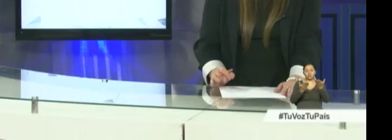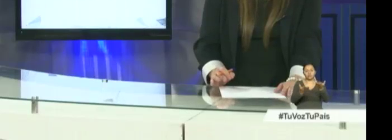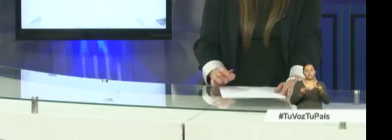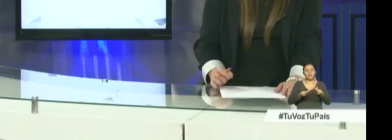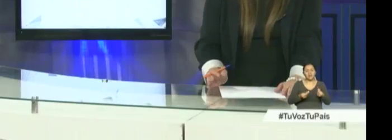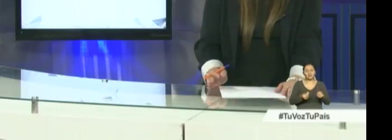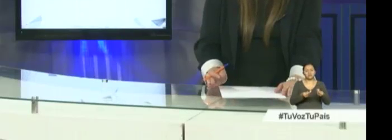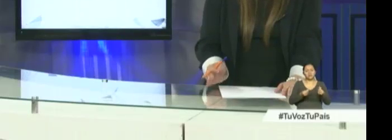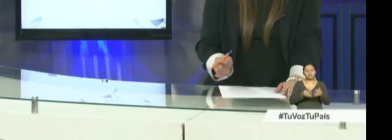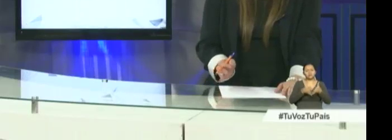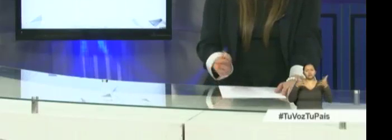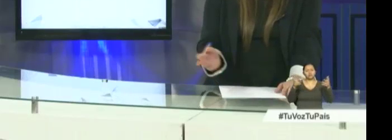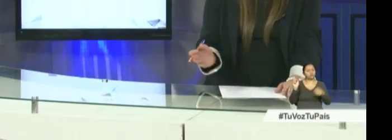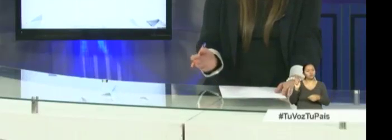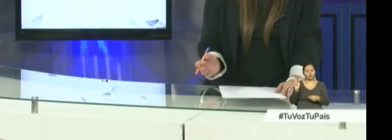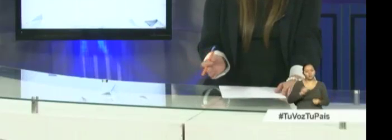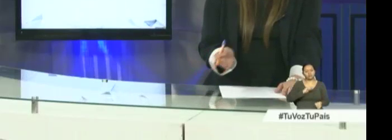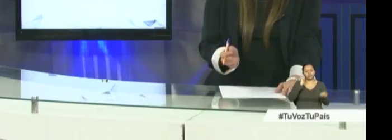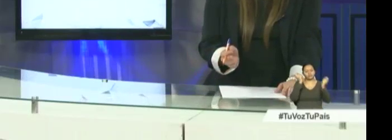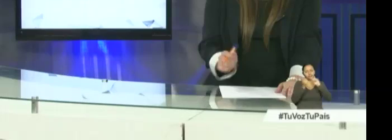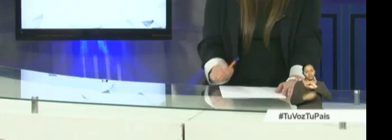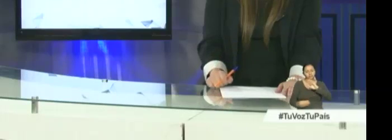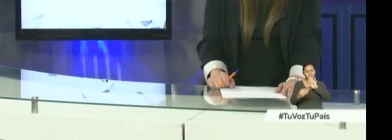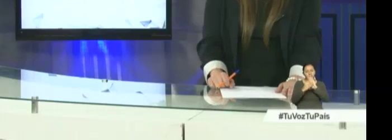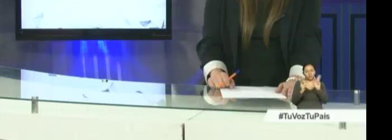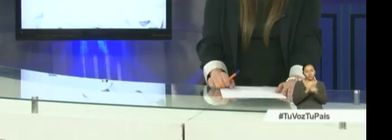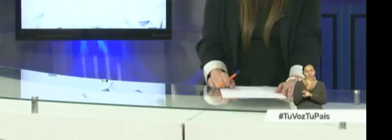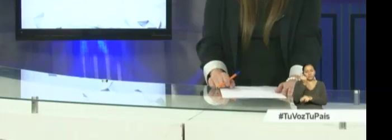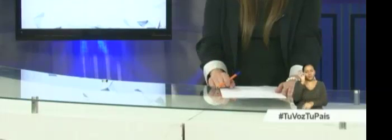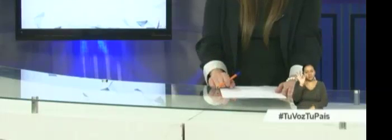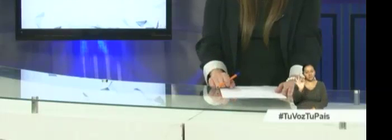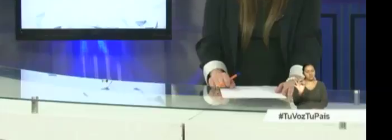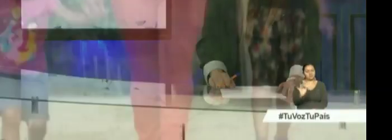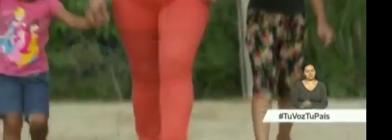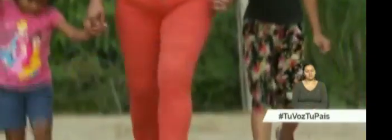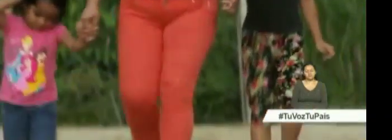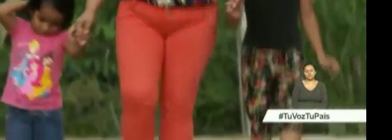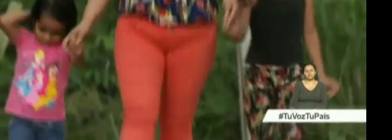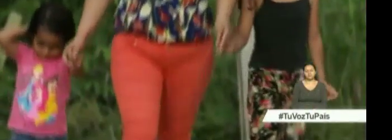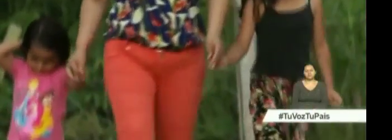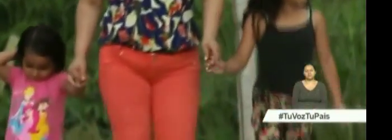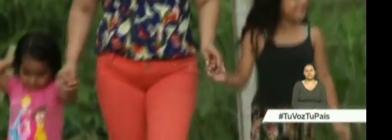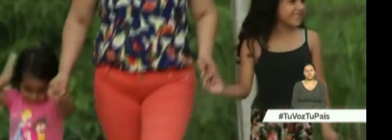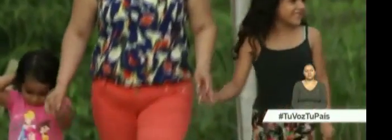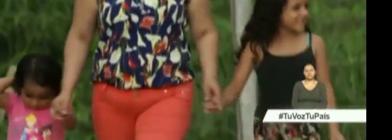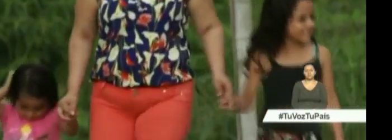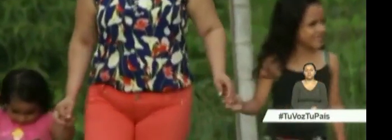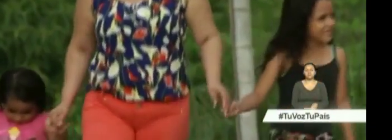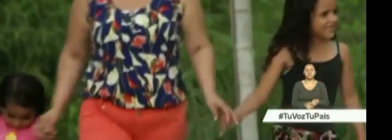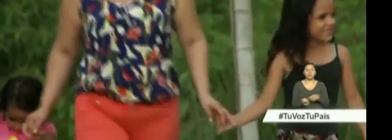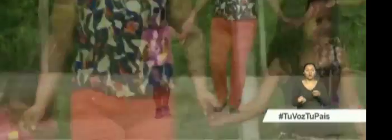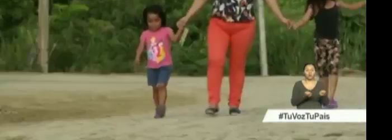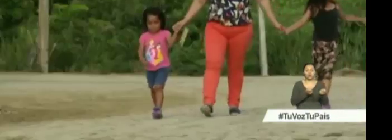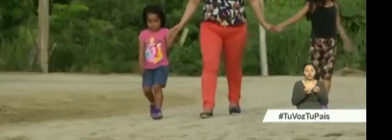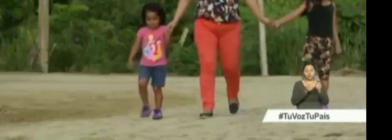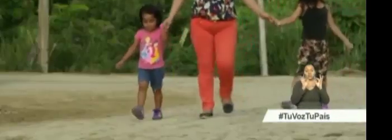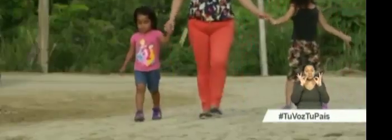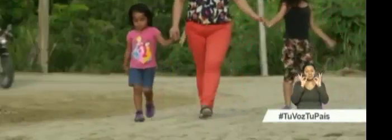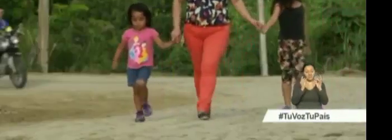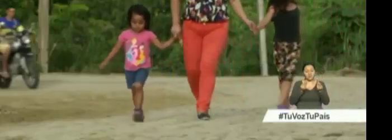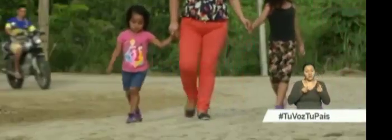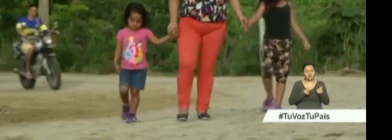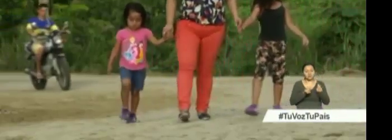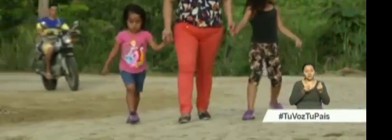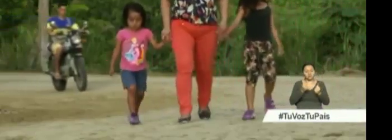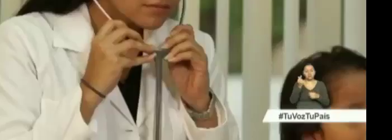gastado más, sino que se ha transparentado el uso de los recursos. El manejo eficiente del gasto público ha sido